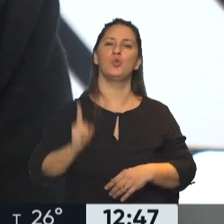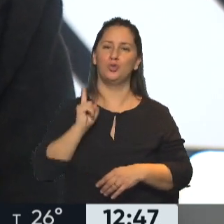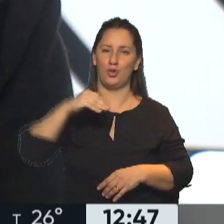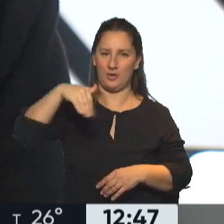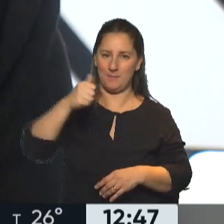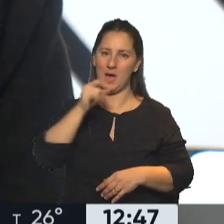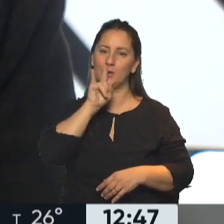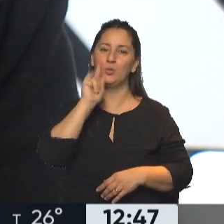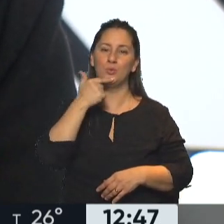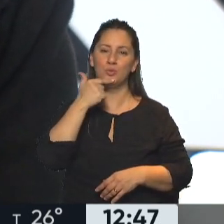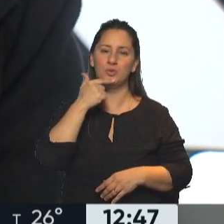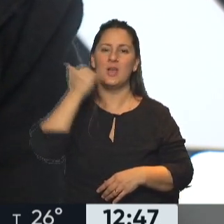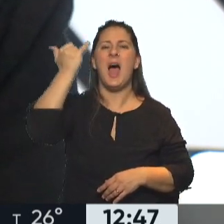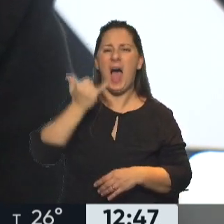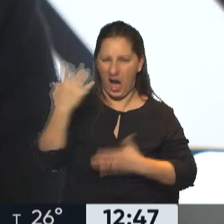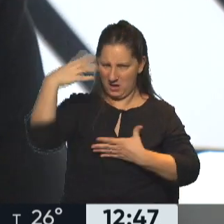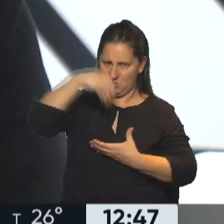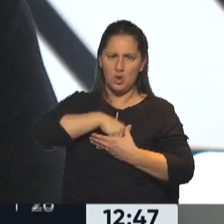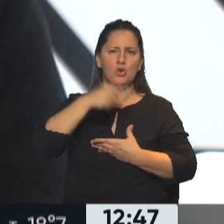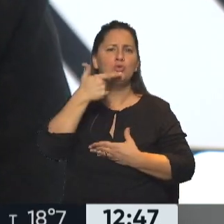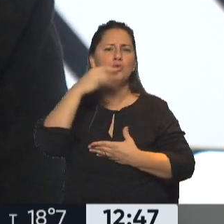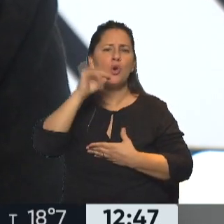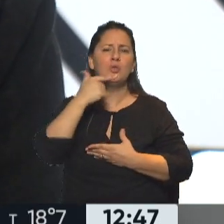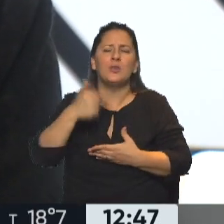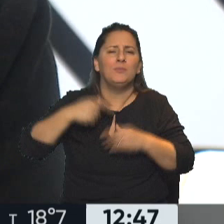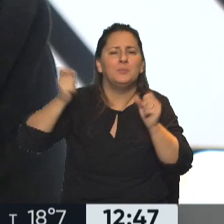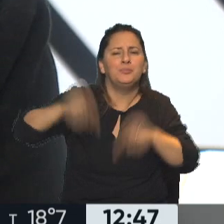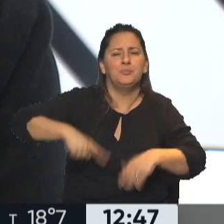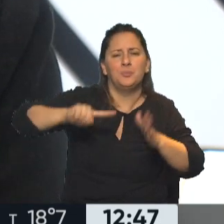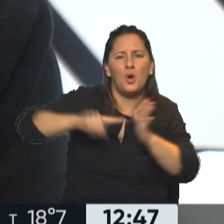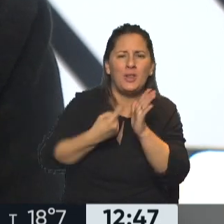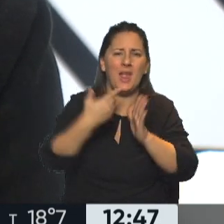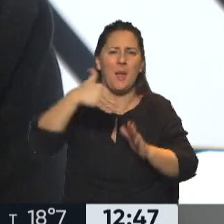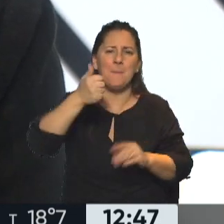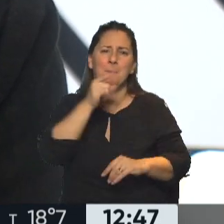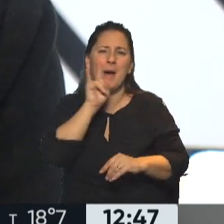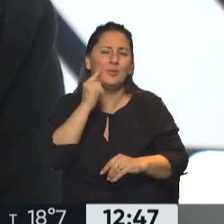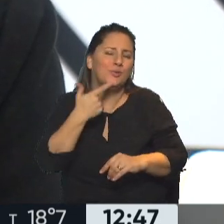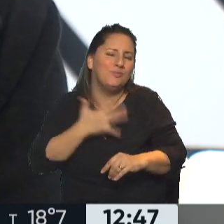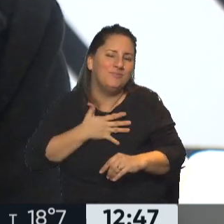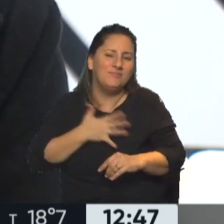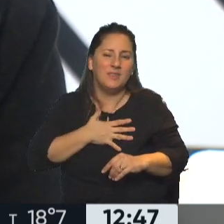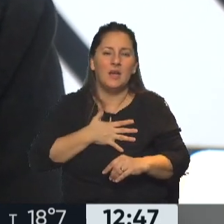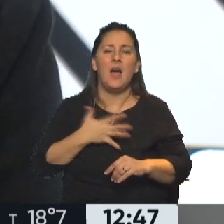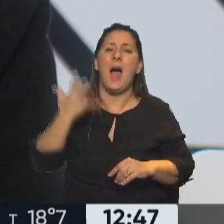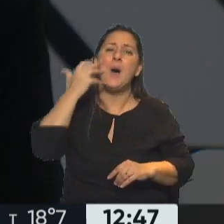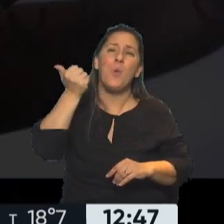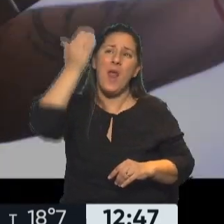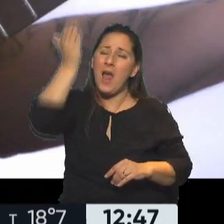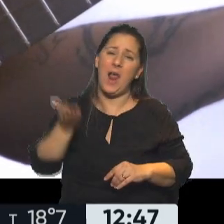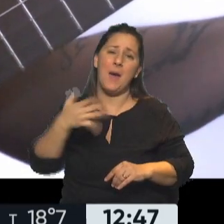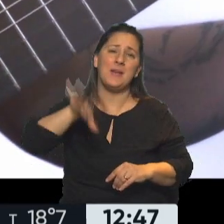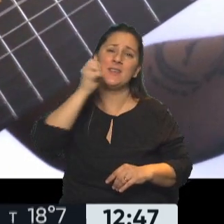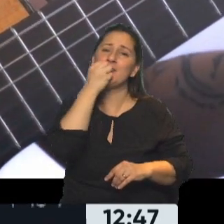supuesto. Claro que hay mucho Sosa, pero soy porteña, soy Matus. Y bueno, sí me tocó la abuela más hermosa del